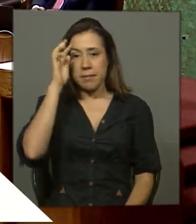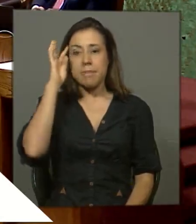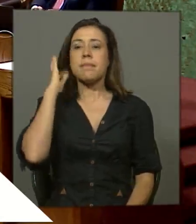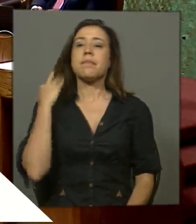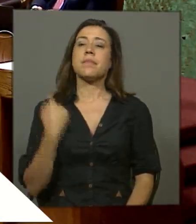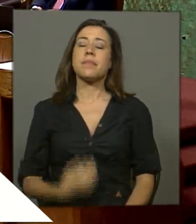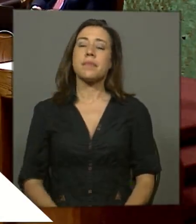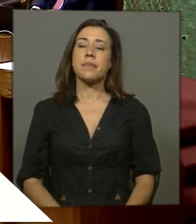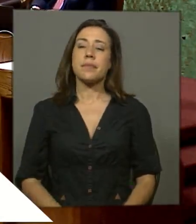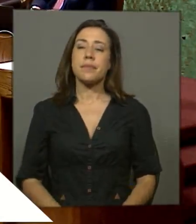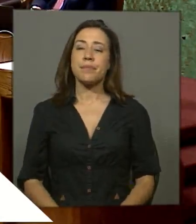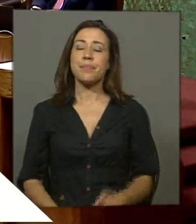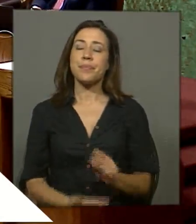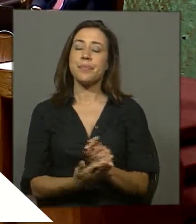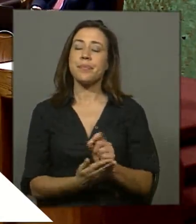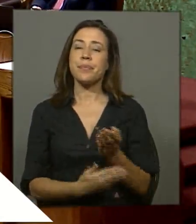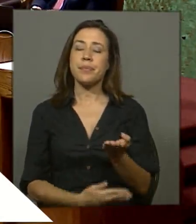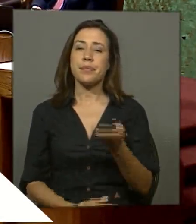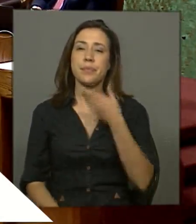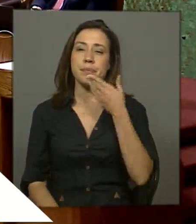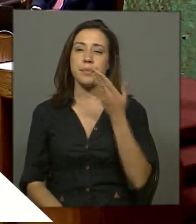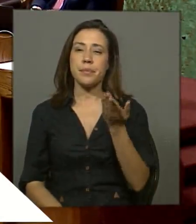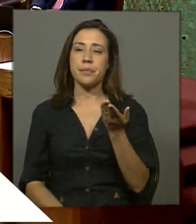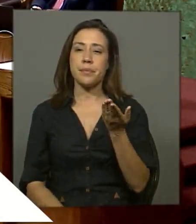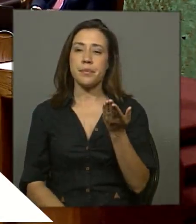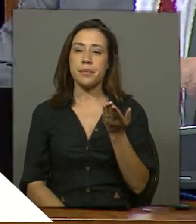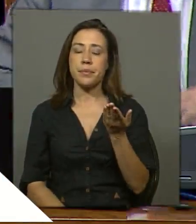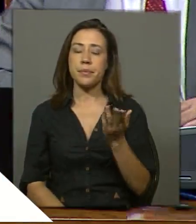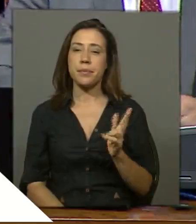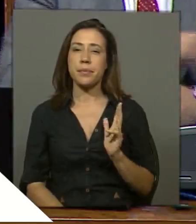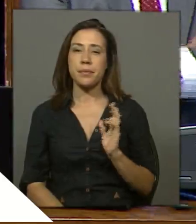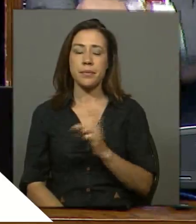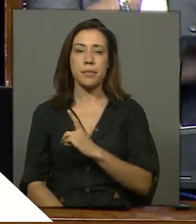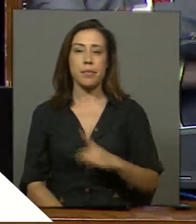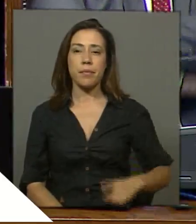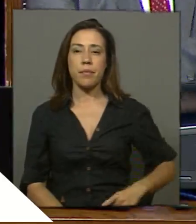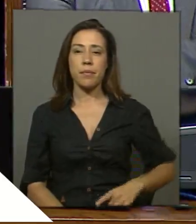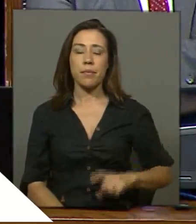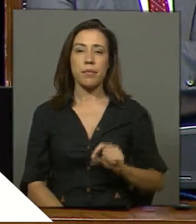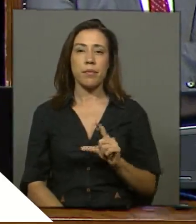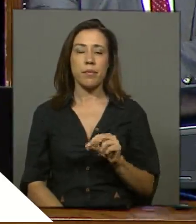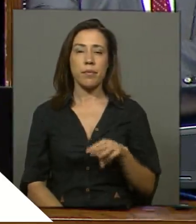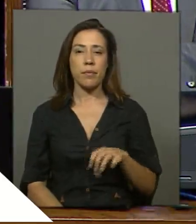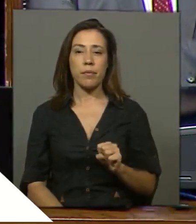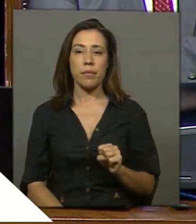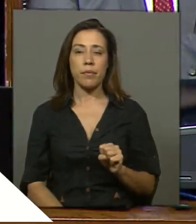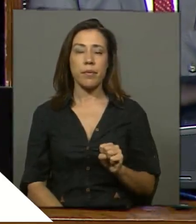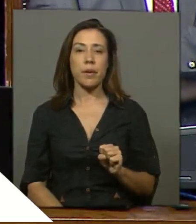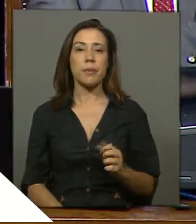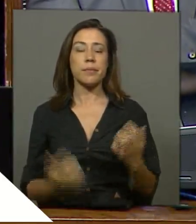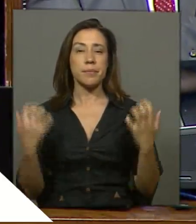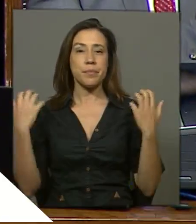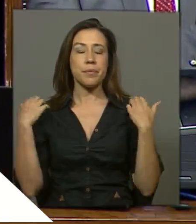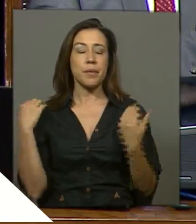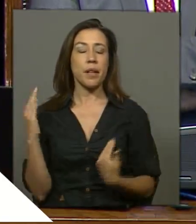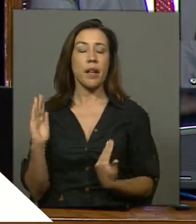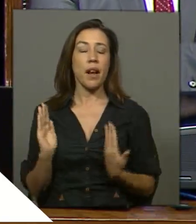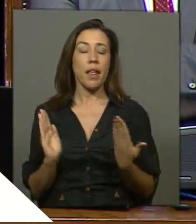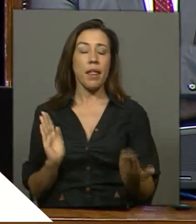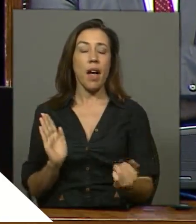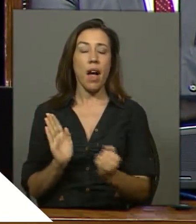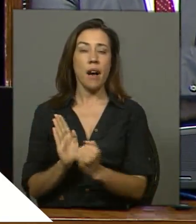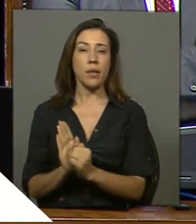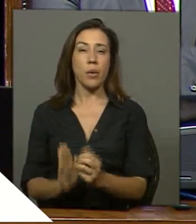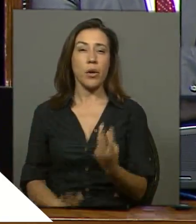bien señor secretario Le ofrezco la palabra el señor diputado Juan Antonio coloma en el ejercicio de la facultad que le concede el